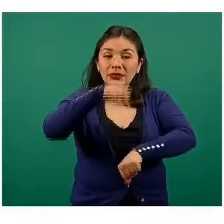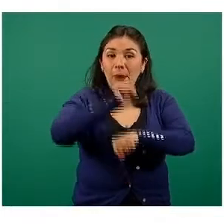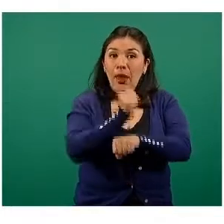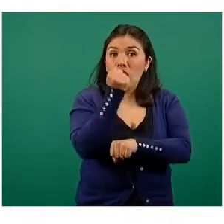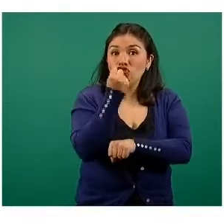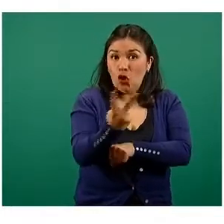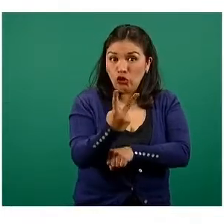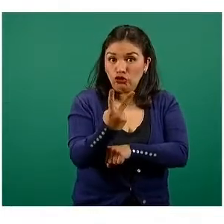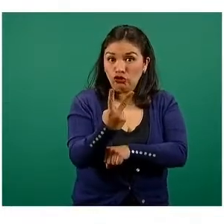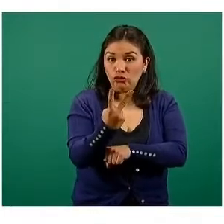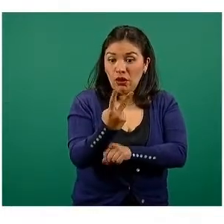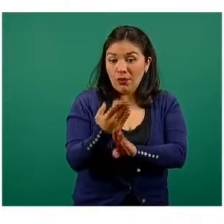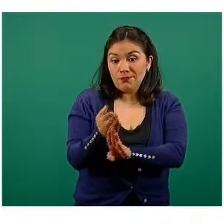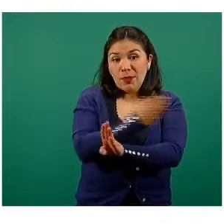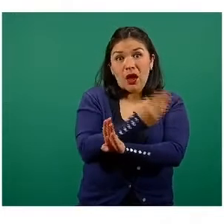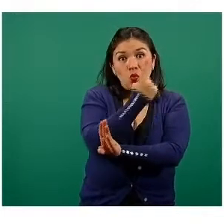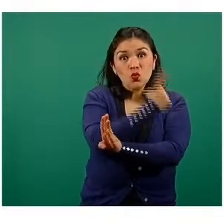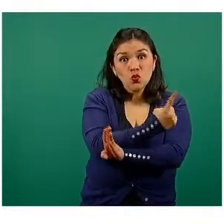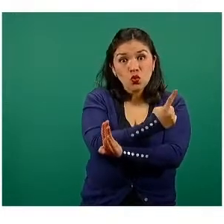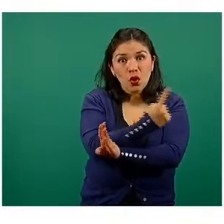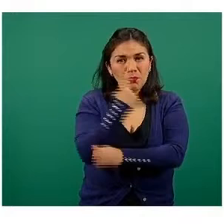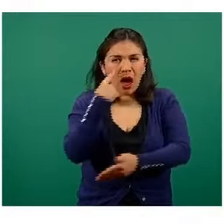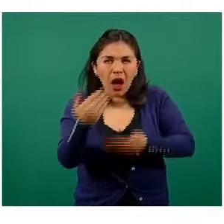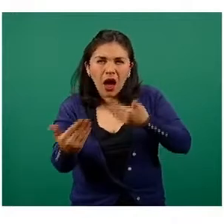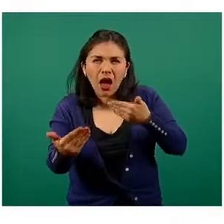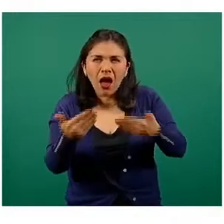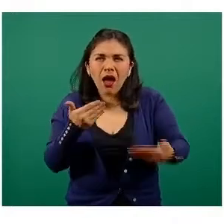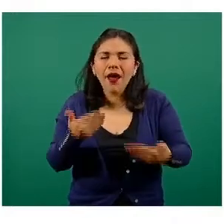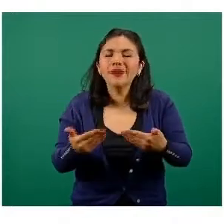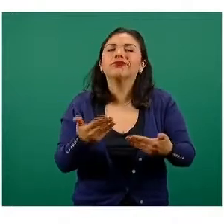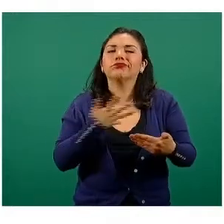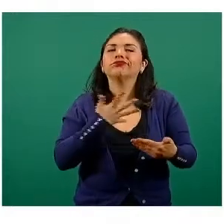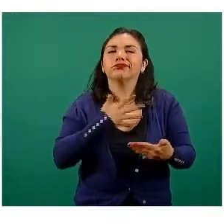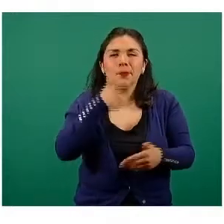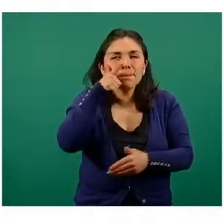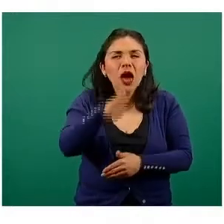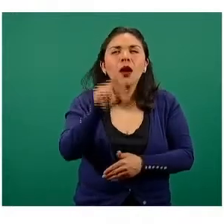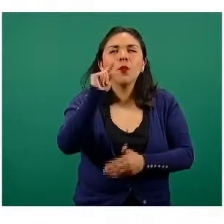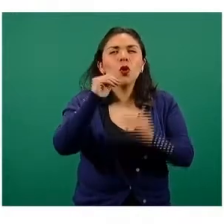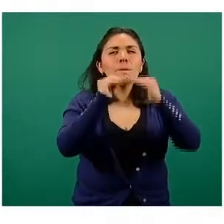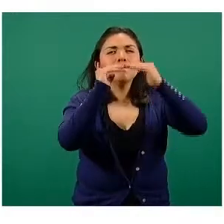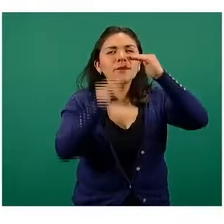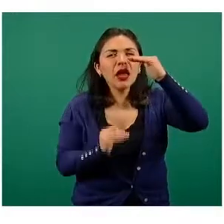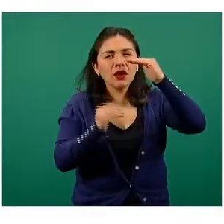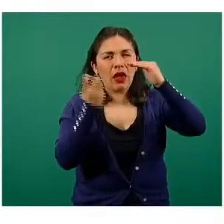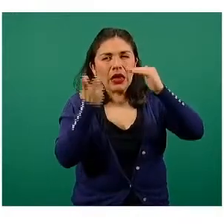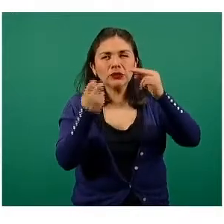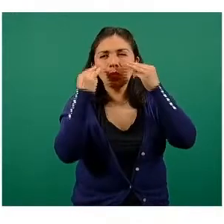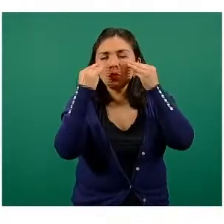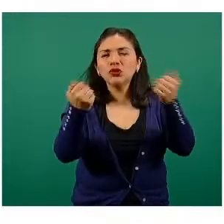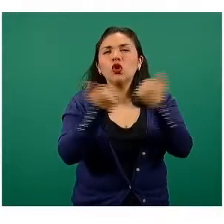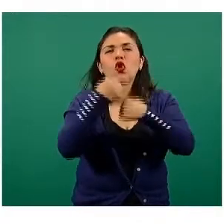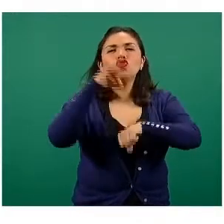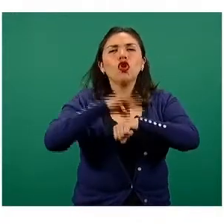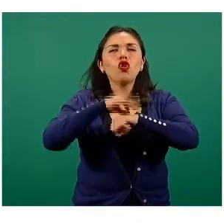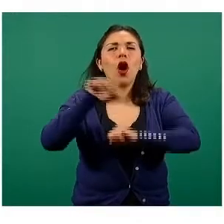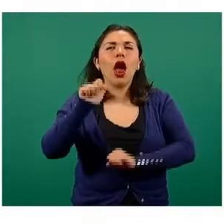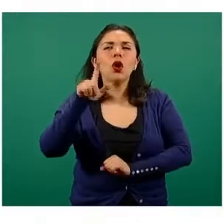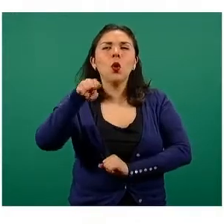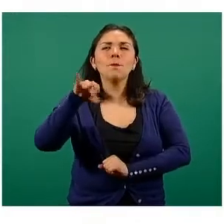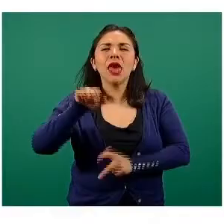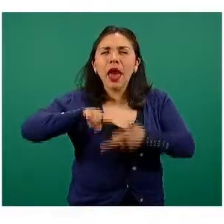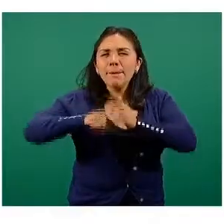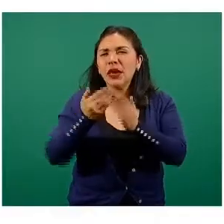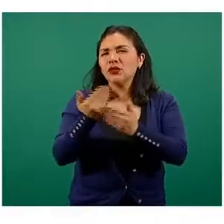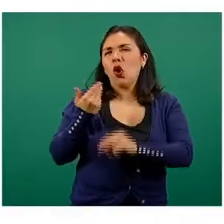epidemiológica del año con la semana 1, vemos este decremento que ya lo mostró el doctor Alomía desde el